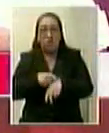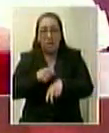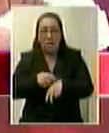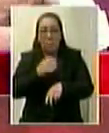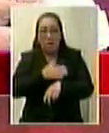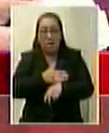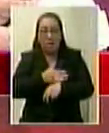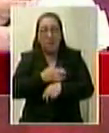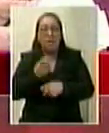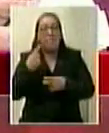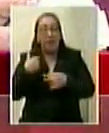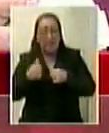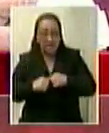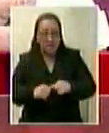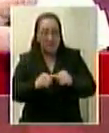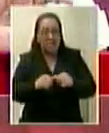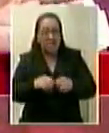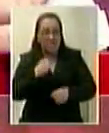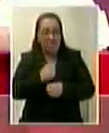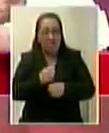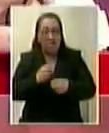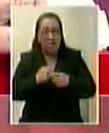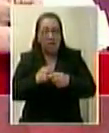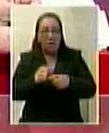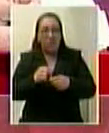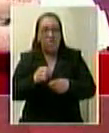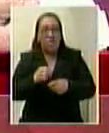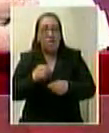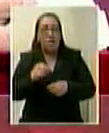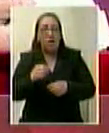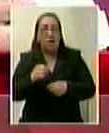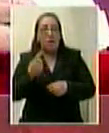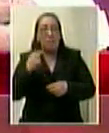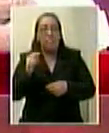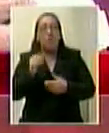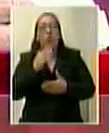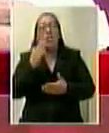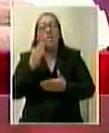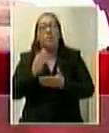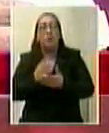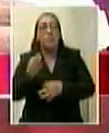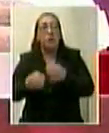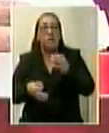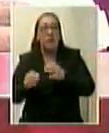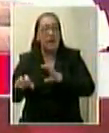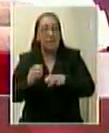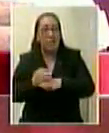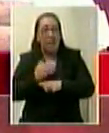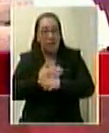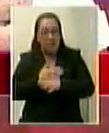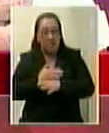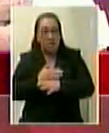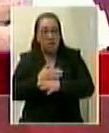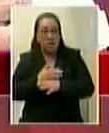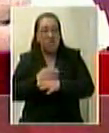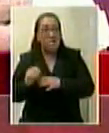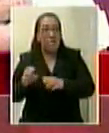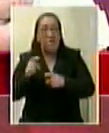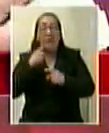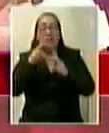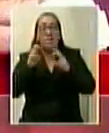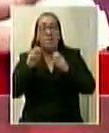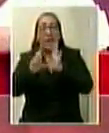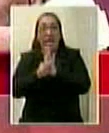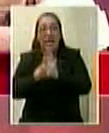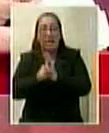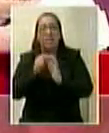en todas las instancias administrativas, donde se estableció que los actos administrativos se realizaron conforme al ordenamiento legal,